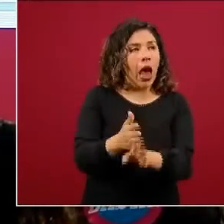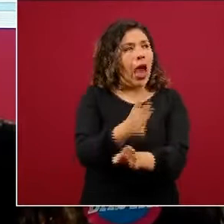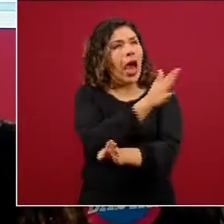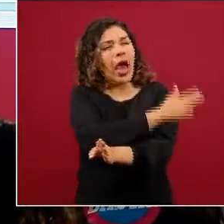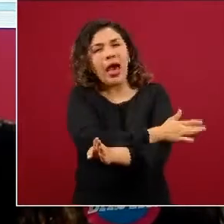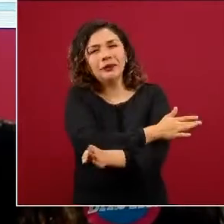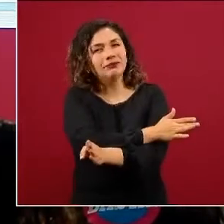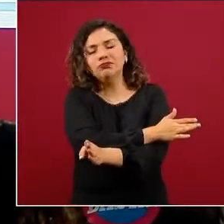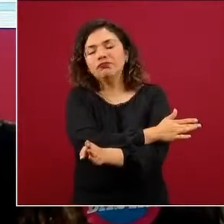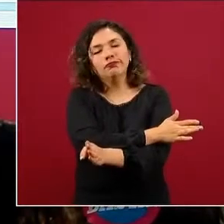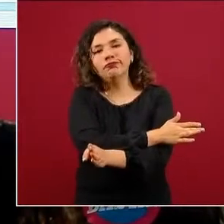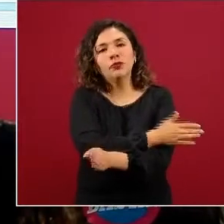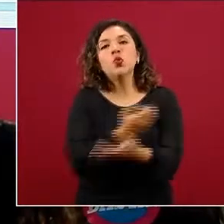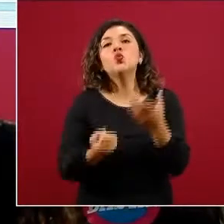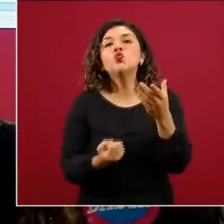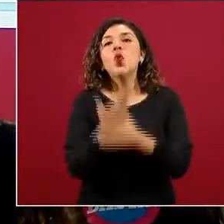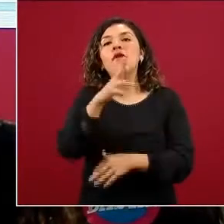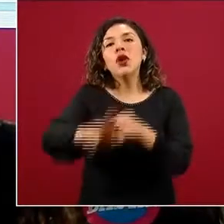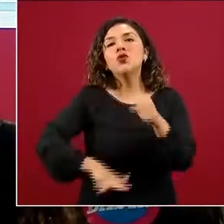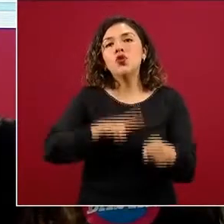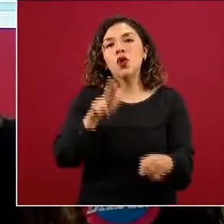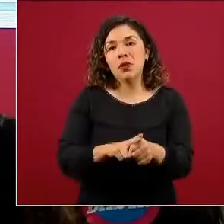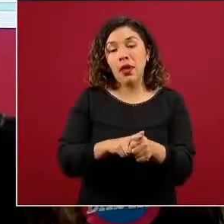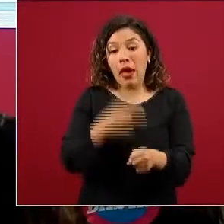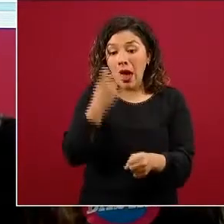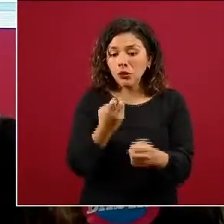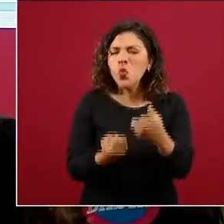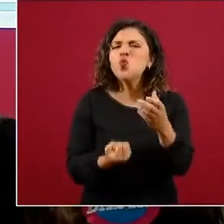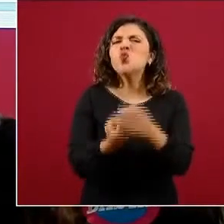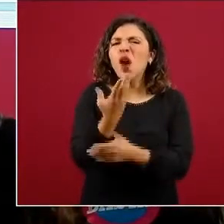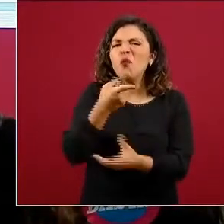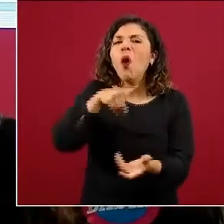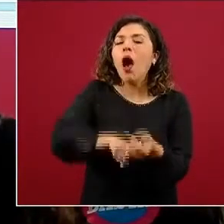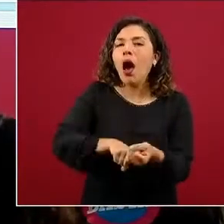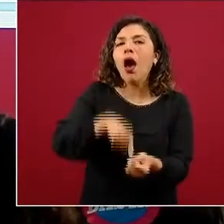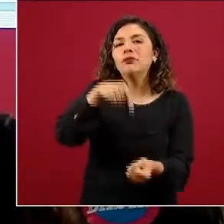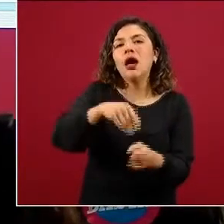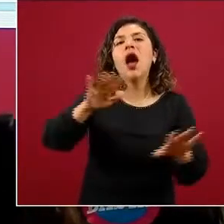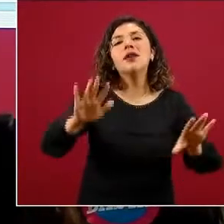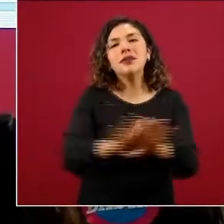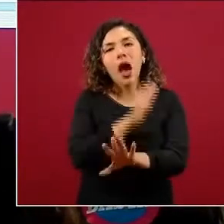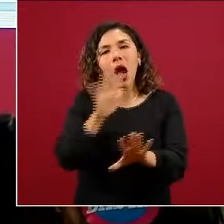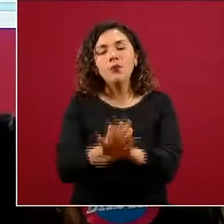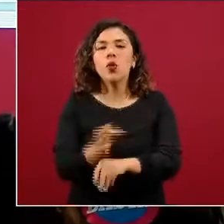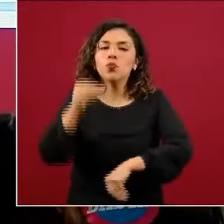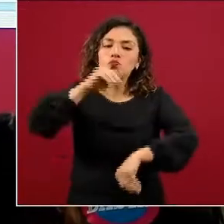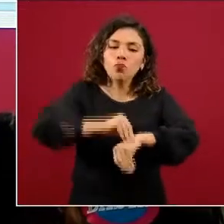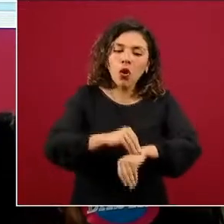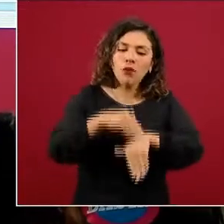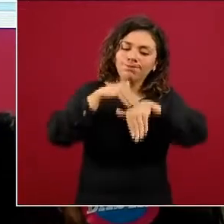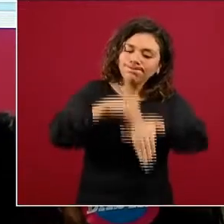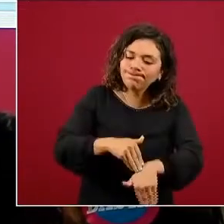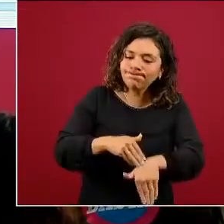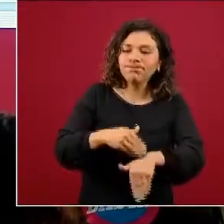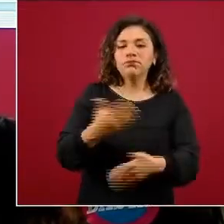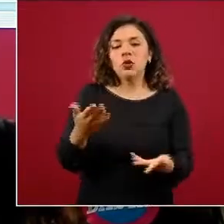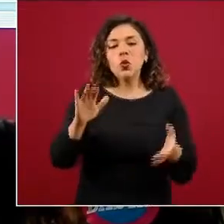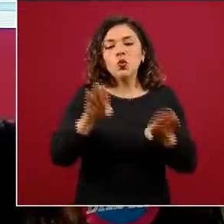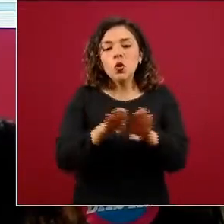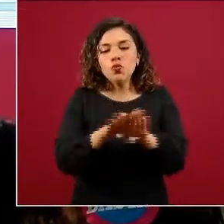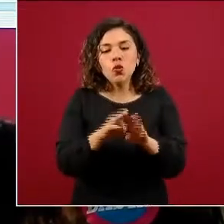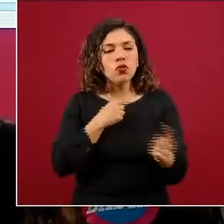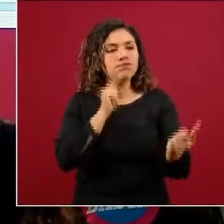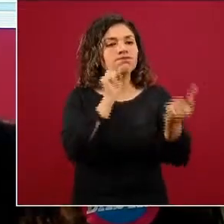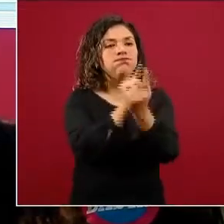los días antes de la epidemia, es nueva. Y en esa novedad implica cambios de conducta, cambios de la manera en